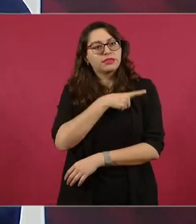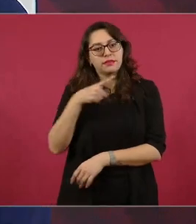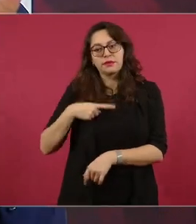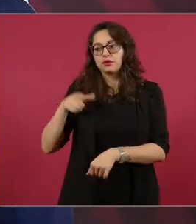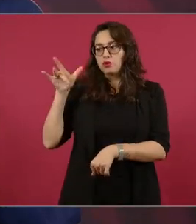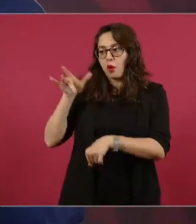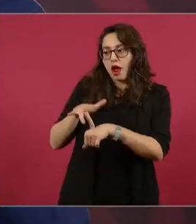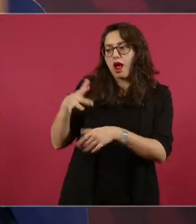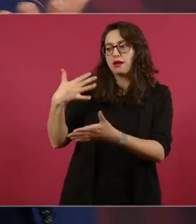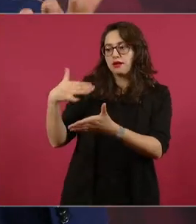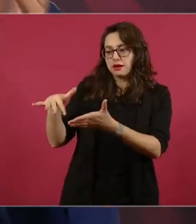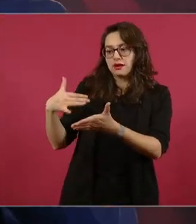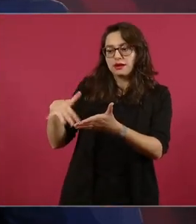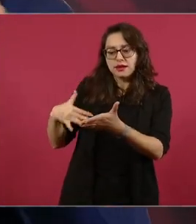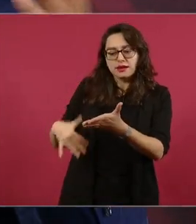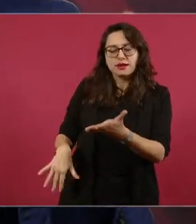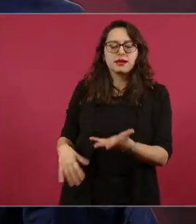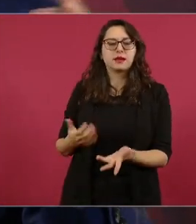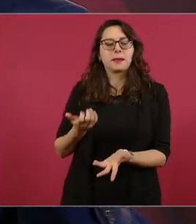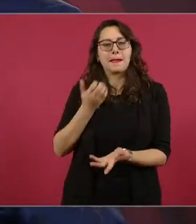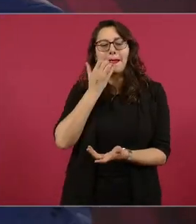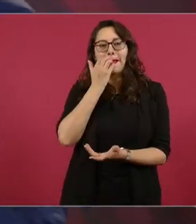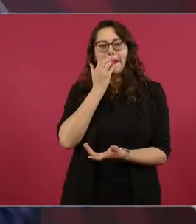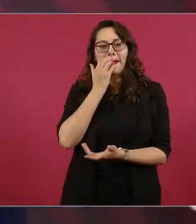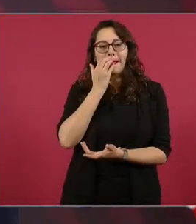porque mezclaba